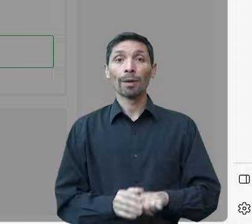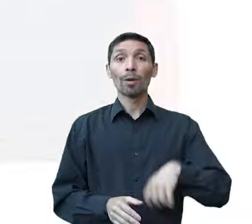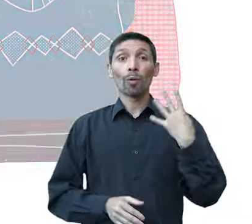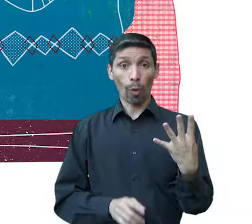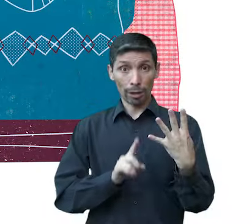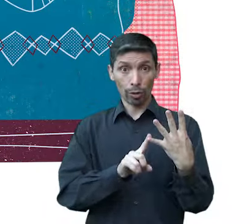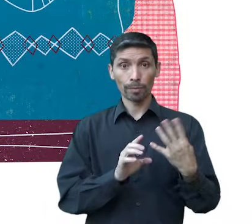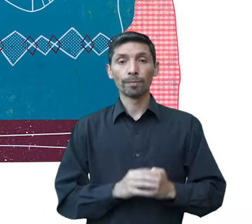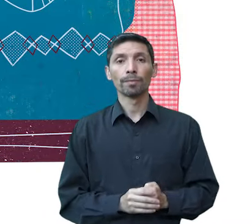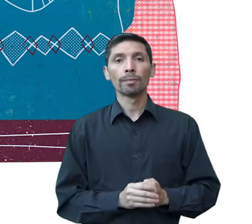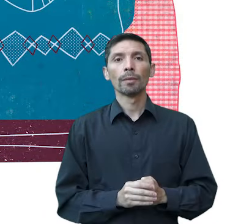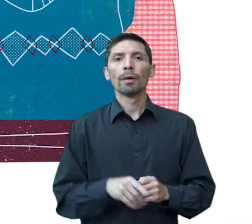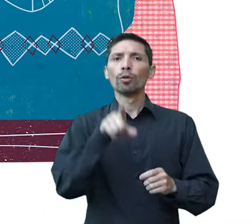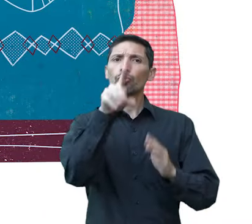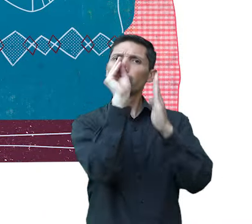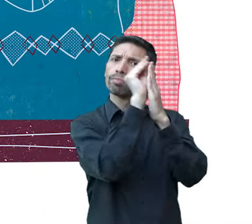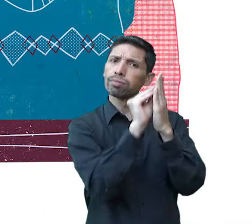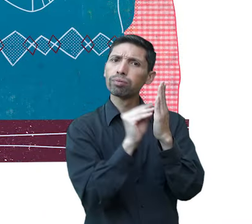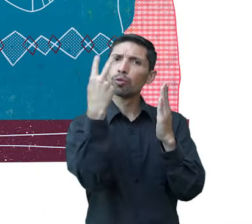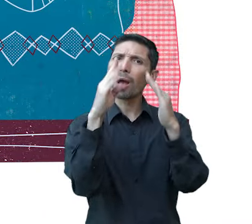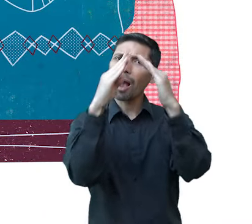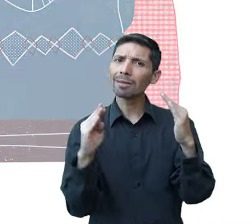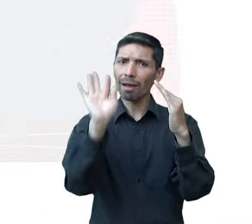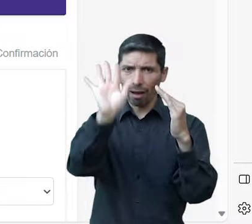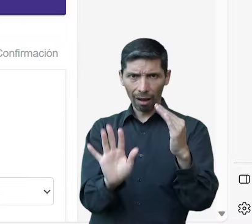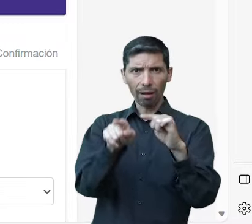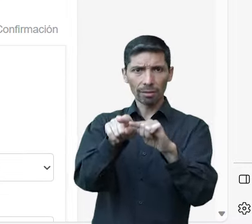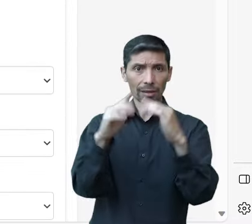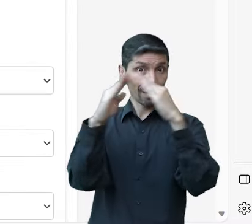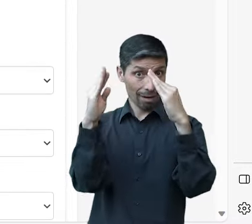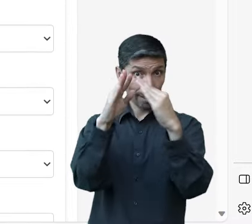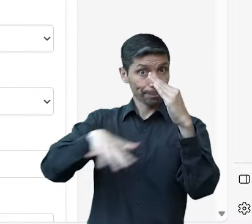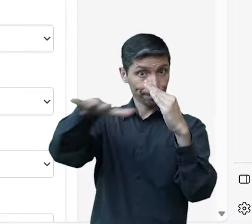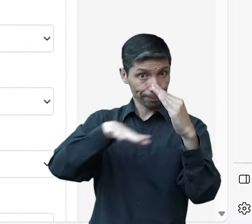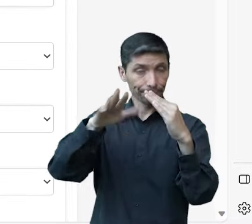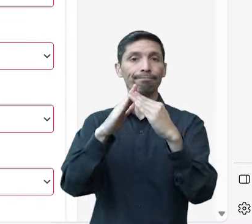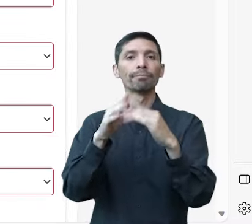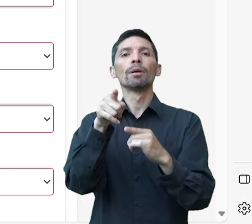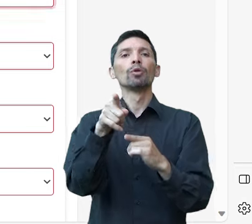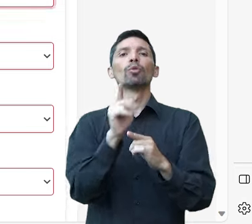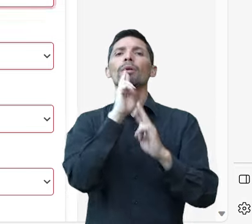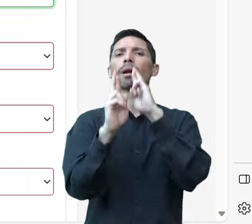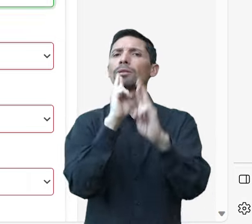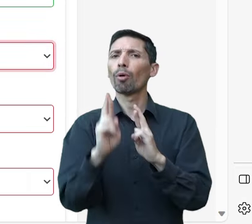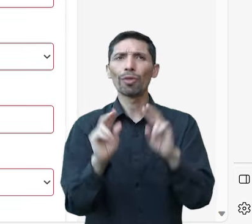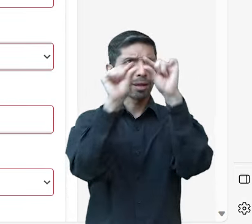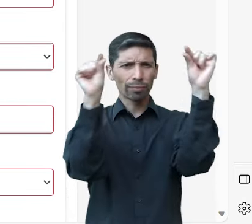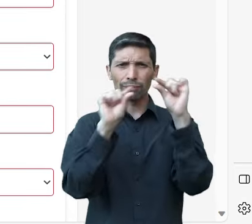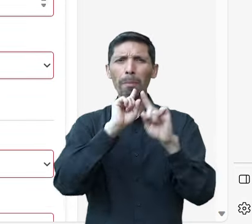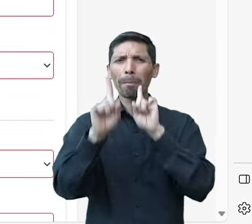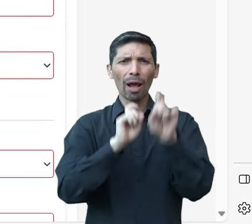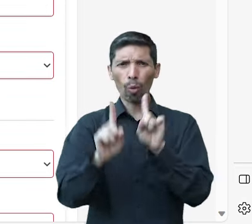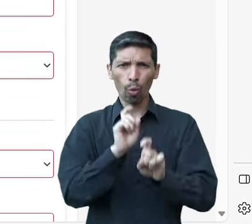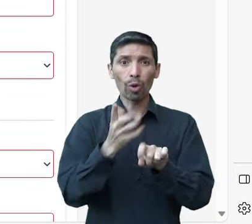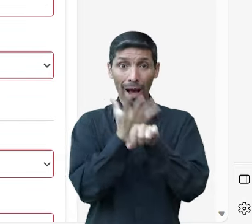Continuar. Paso número 4. Ingresa los datos de tu vivienda. Para completar la información de tu vivienda, debes